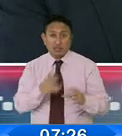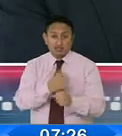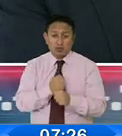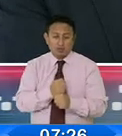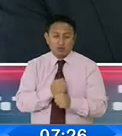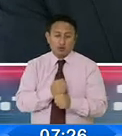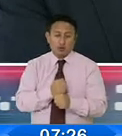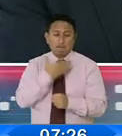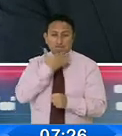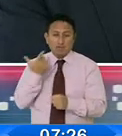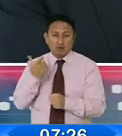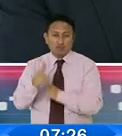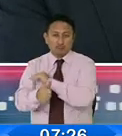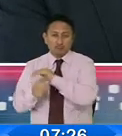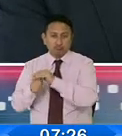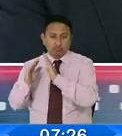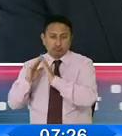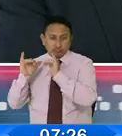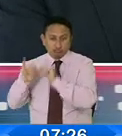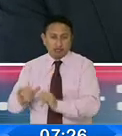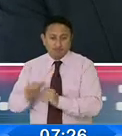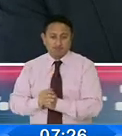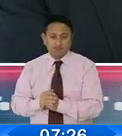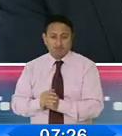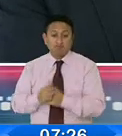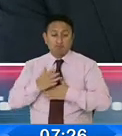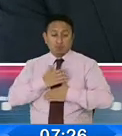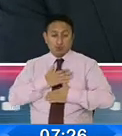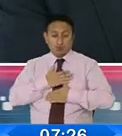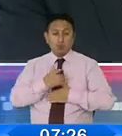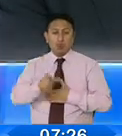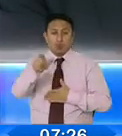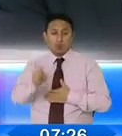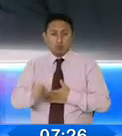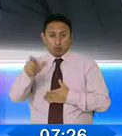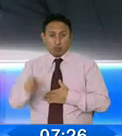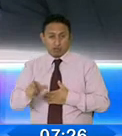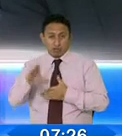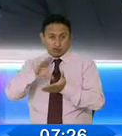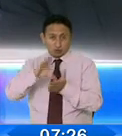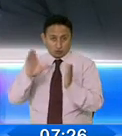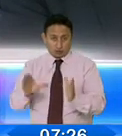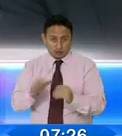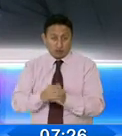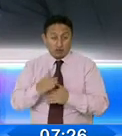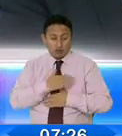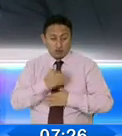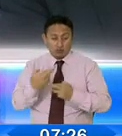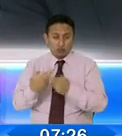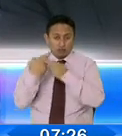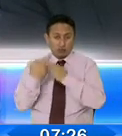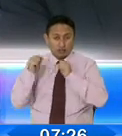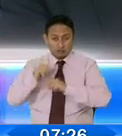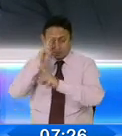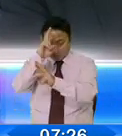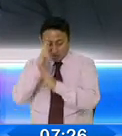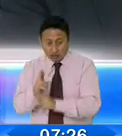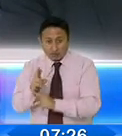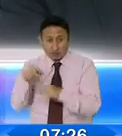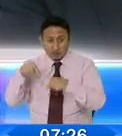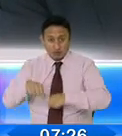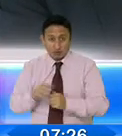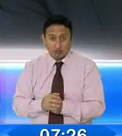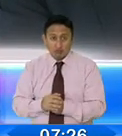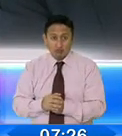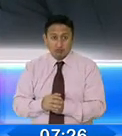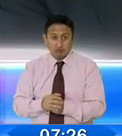nosotros podamos desplegar. Si nosotros como personas y como ciudadanos responsables cumplimos con esto, vamos